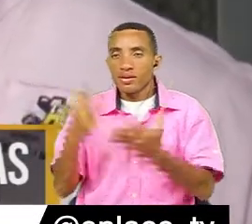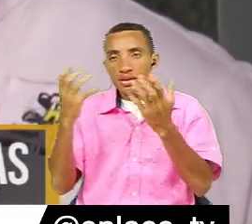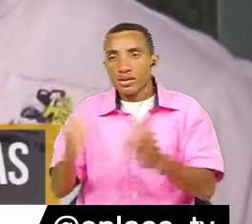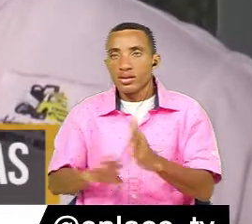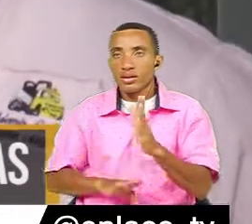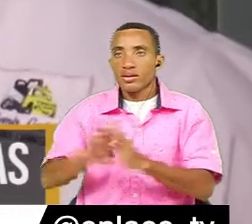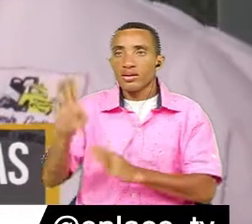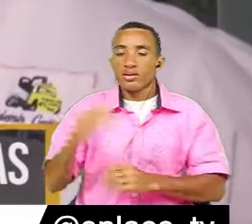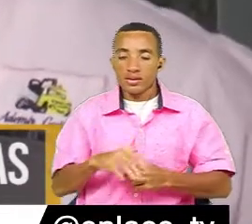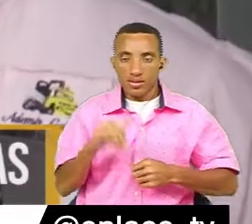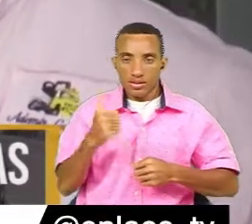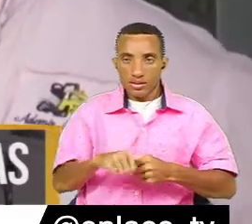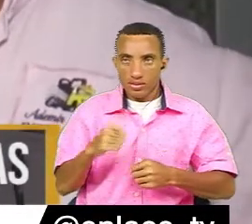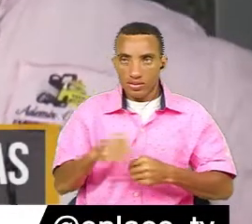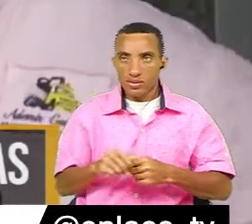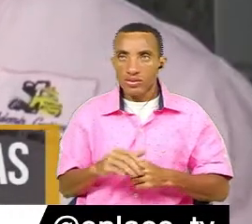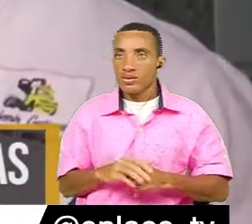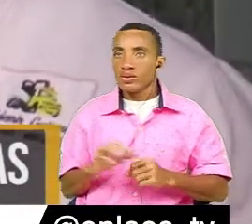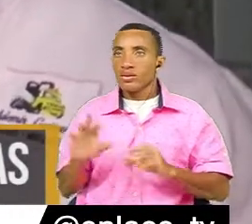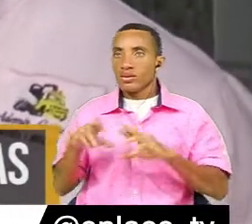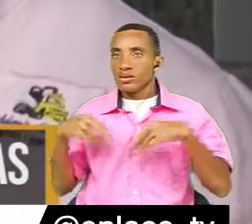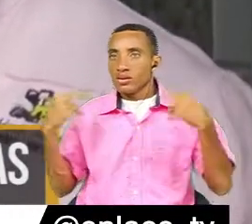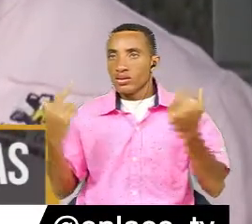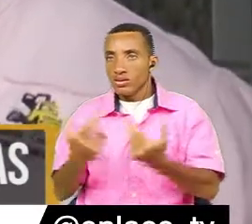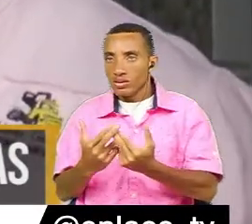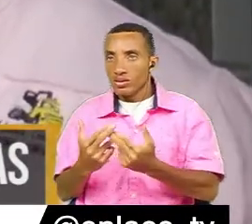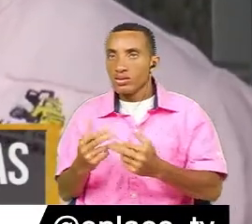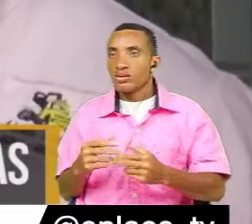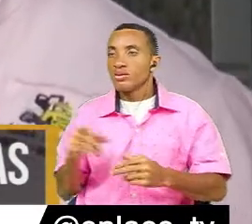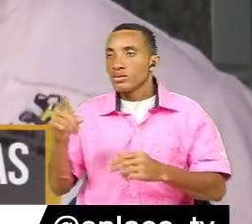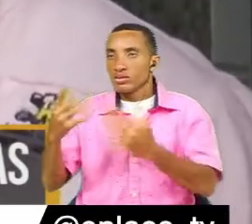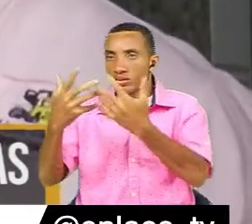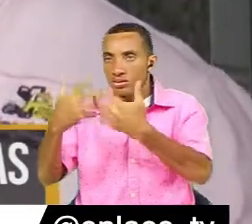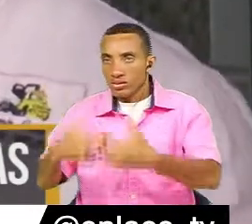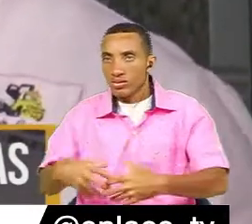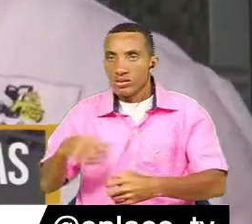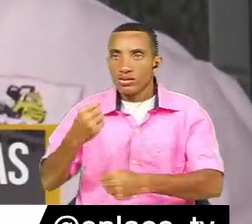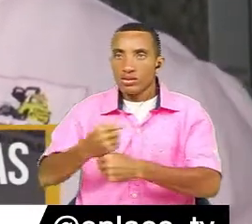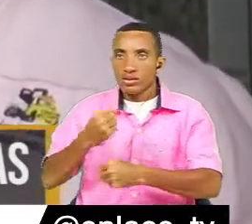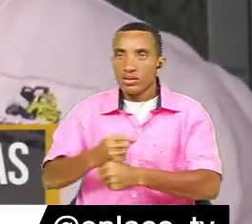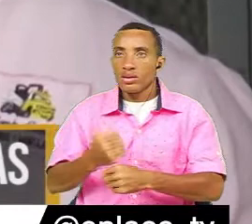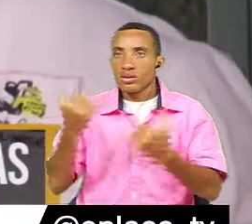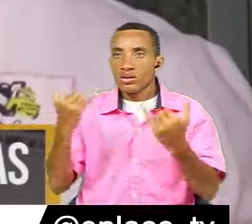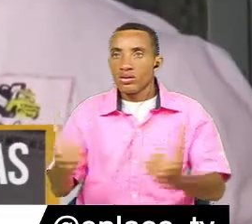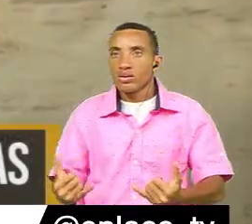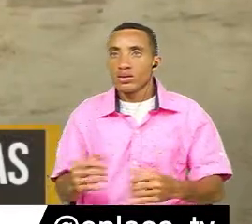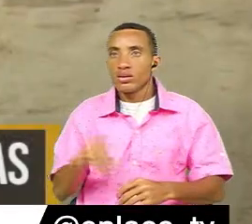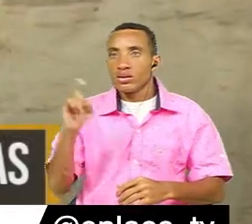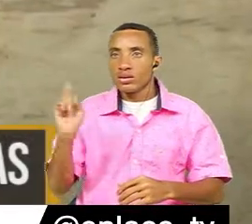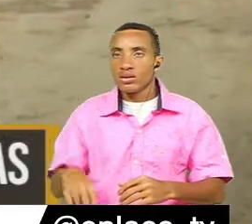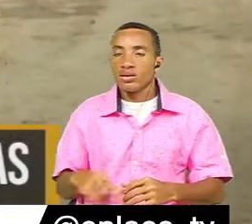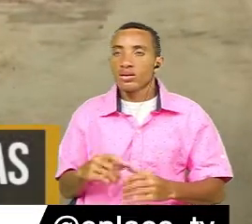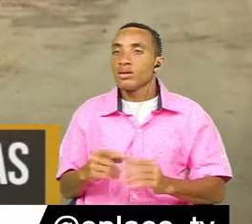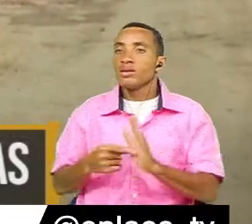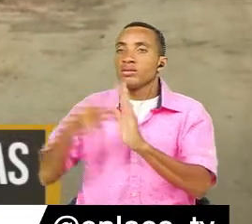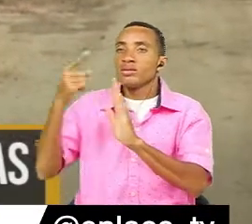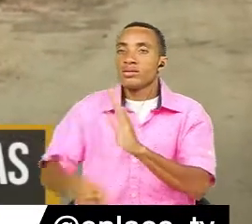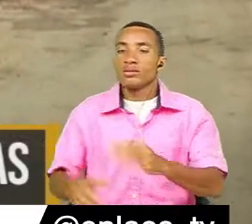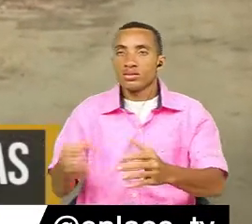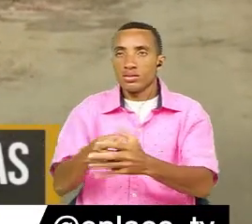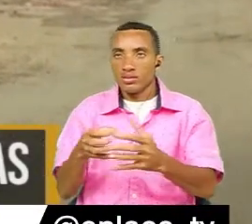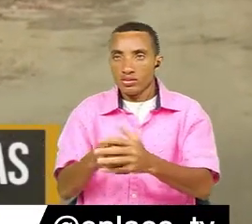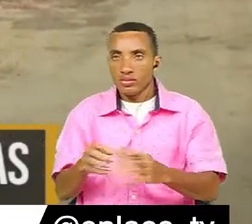dijo, reúnanse, supérense, hagan empresas y trabajen. Resulta que ahora toca estar dominado por las Asociaciones Unidas. El afectado